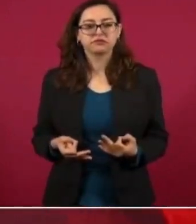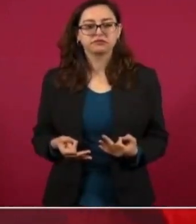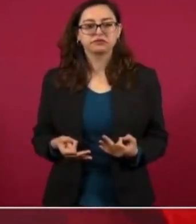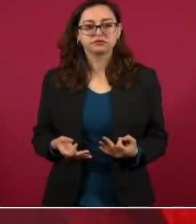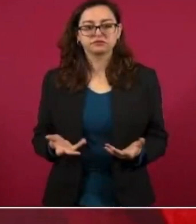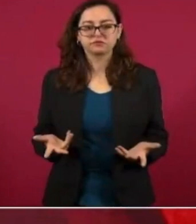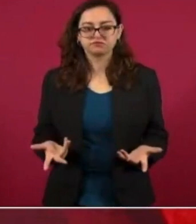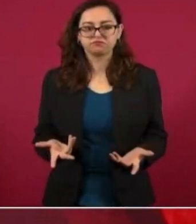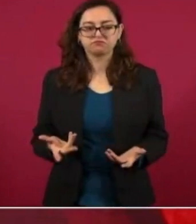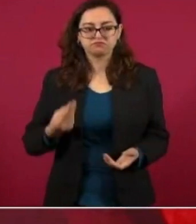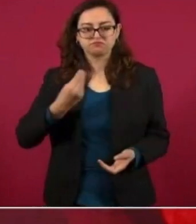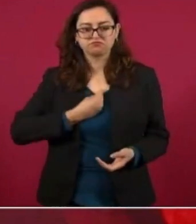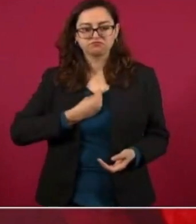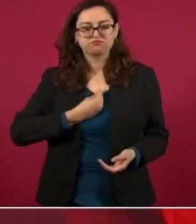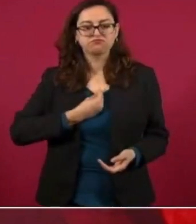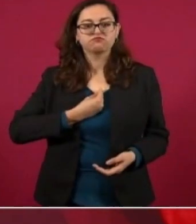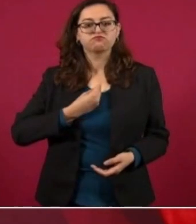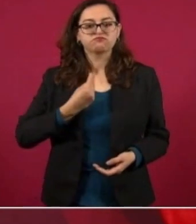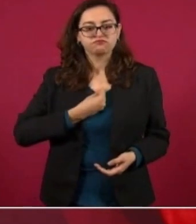aplomo